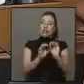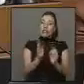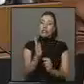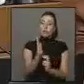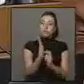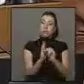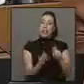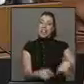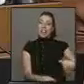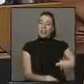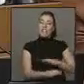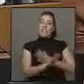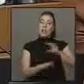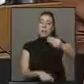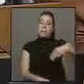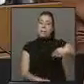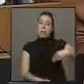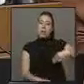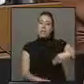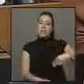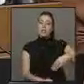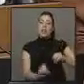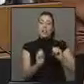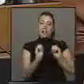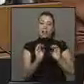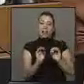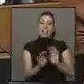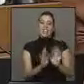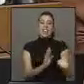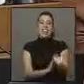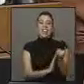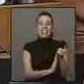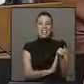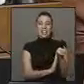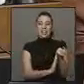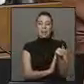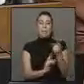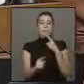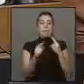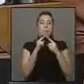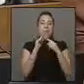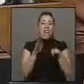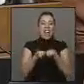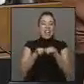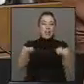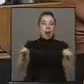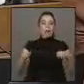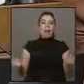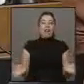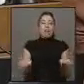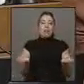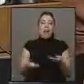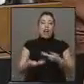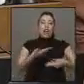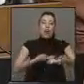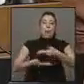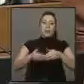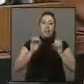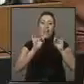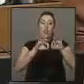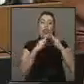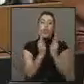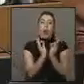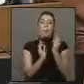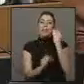retiro, desmunicipalizar y defaucherizar la educación, y que le quitemos el peso a las pruebas estandarizadas para fomentar la cooperación y la formación integral de